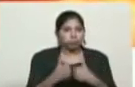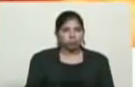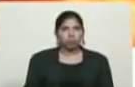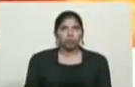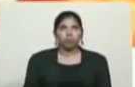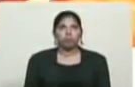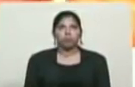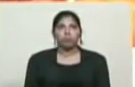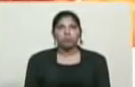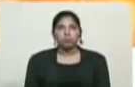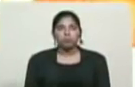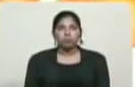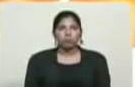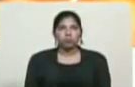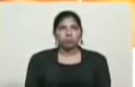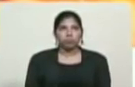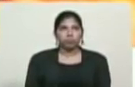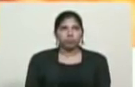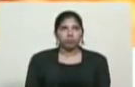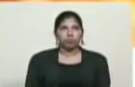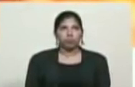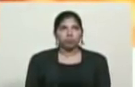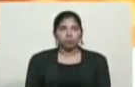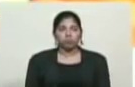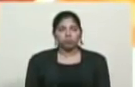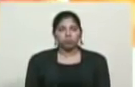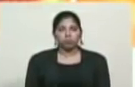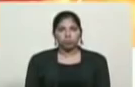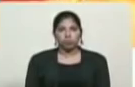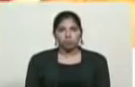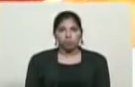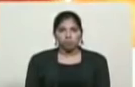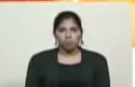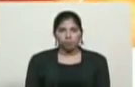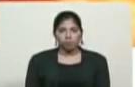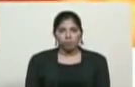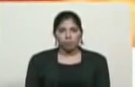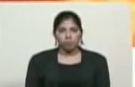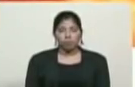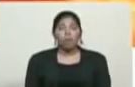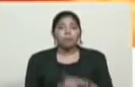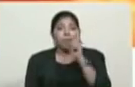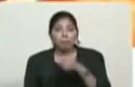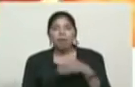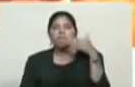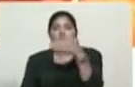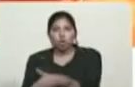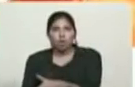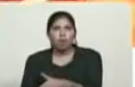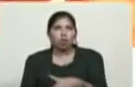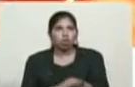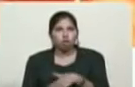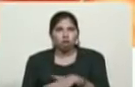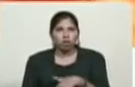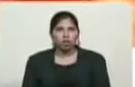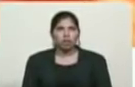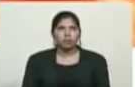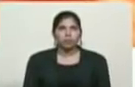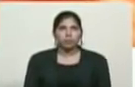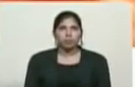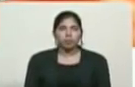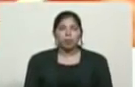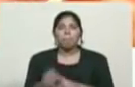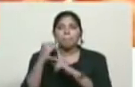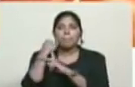de este sistema especial nuestro dispositivo especial vemos además activado en los distintos parques